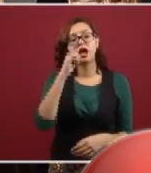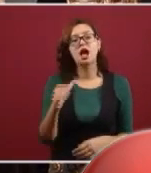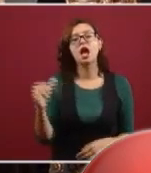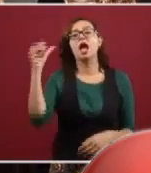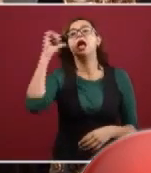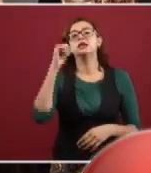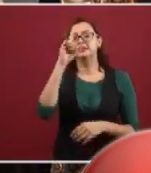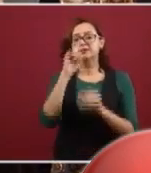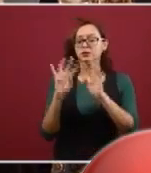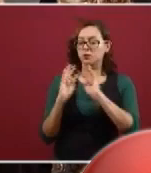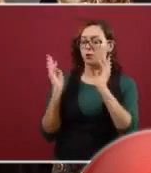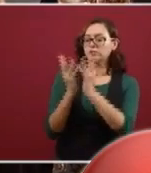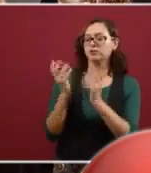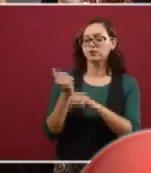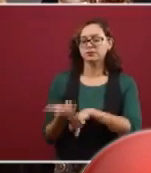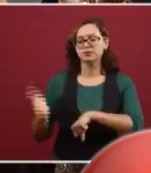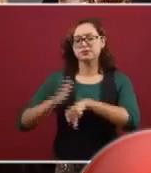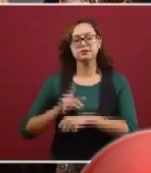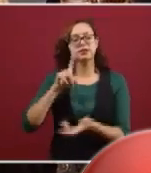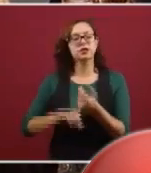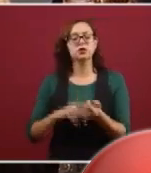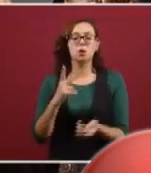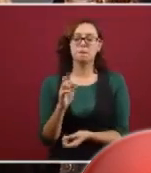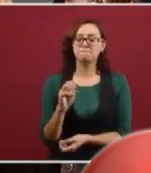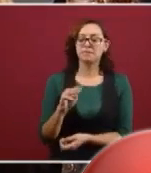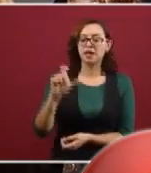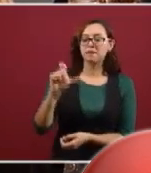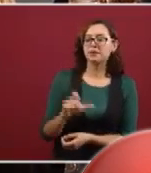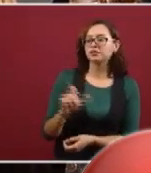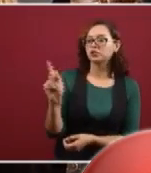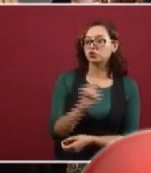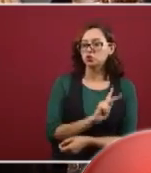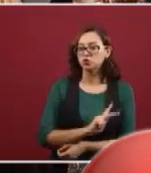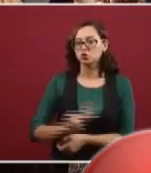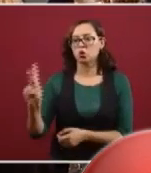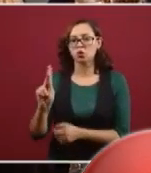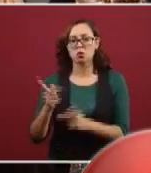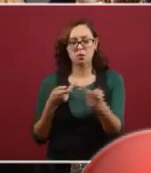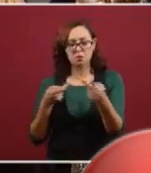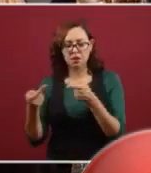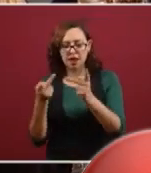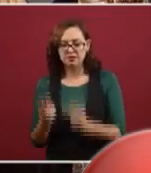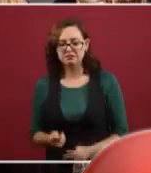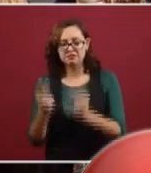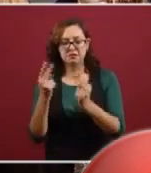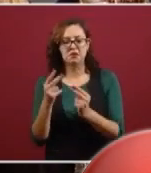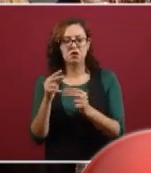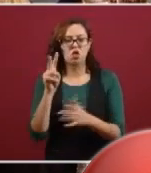Petróleos Mexicanos aprobó por unanimidad el Plan de Negocios